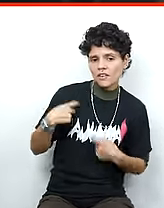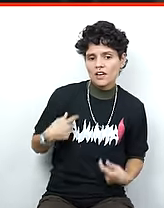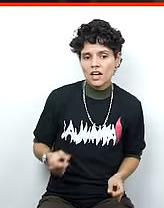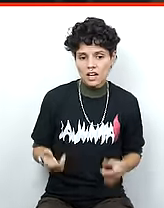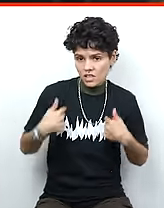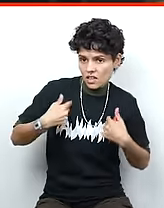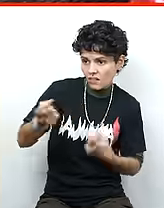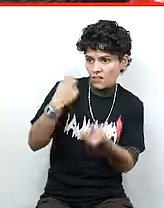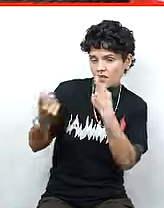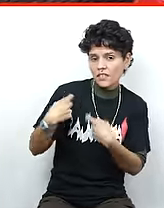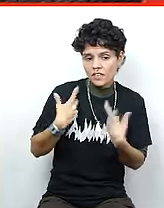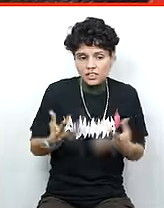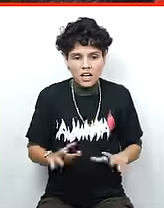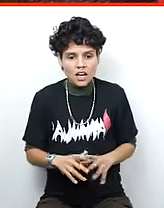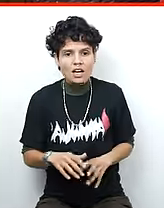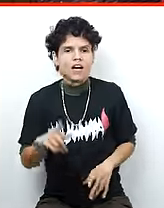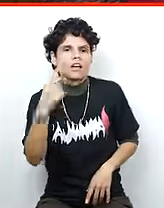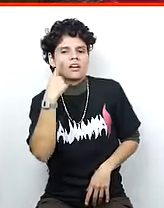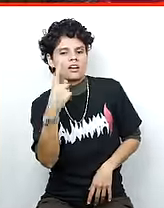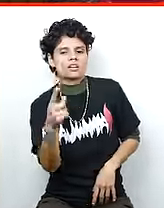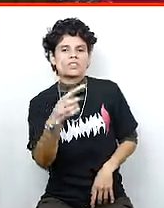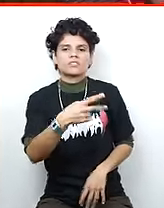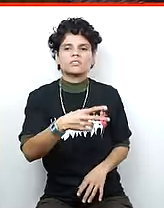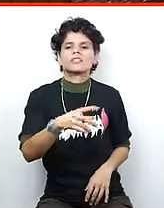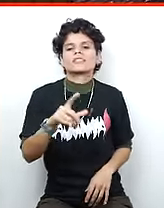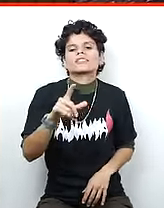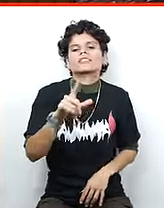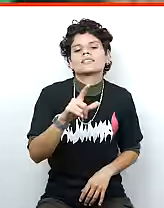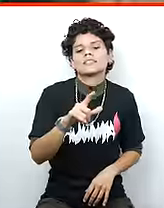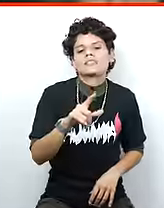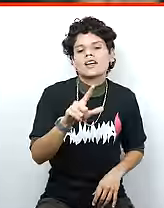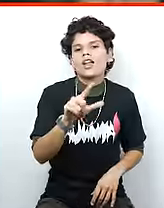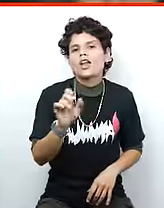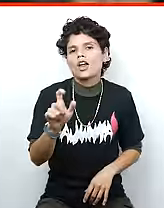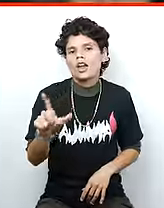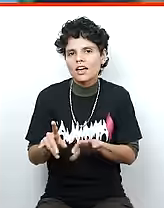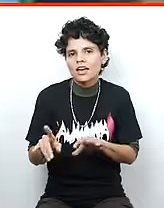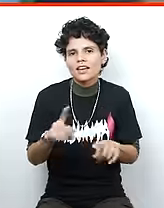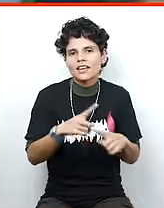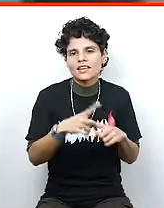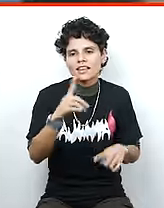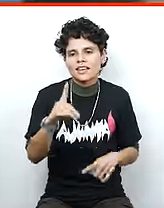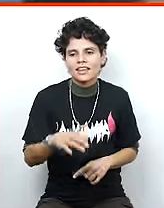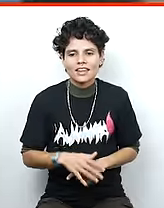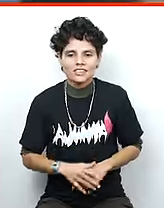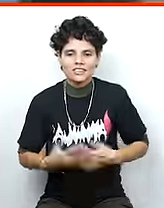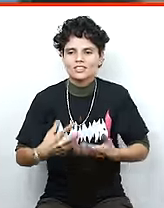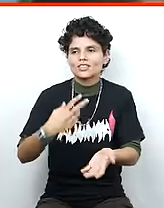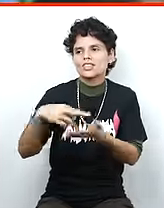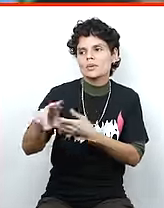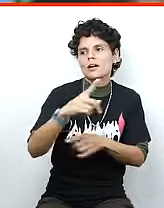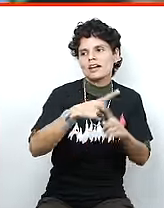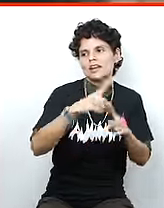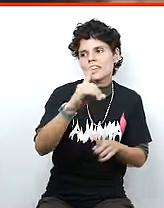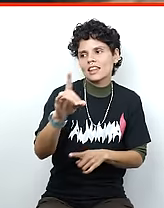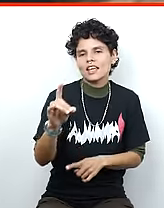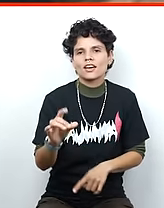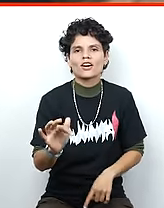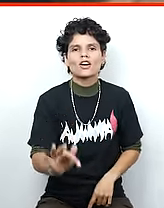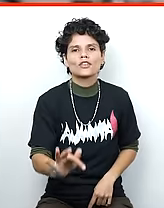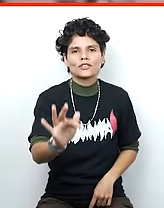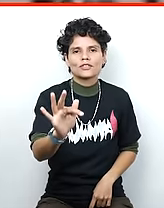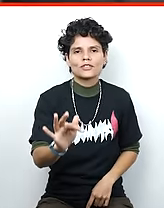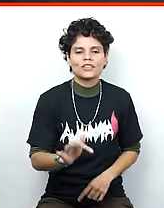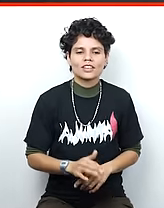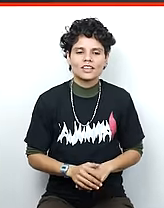Haters en vivo, una nueva especie, una weá. LOL. Ah, LOL. Los callé, hermano. XD. XD. F en el